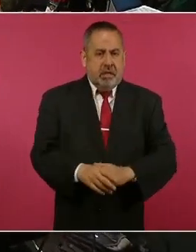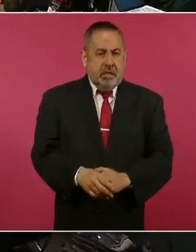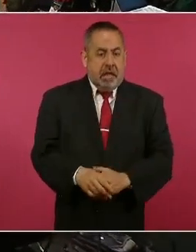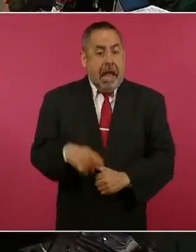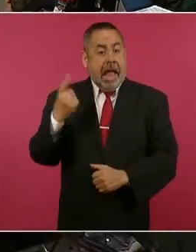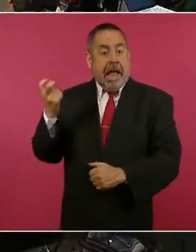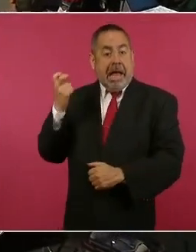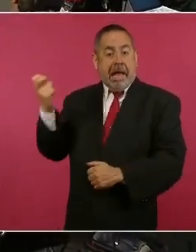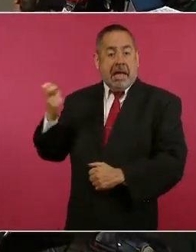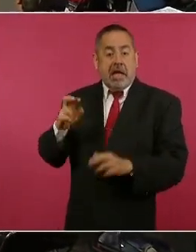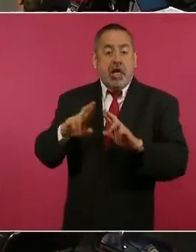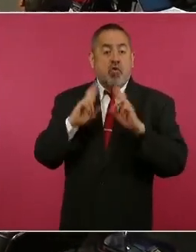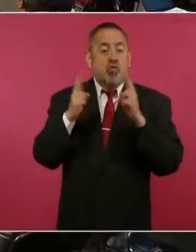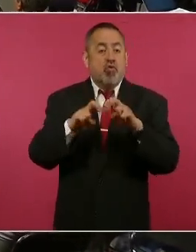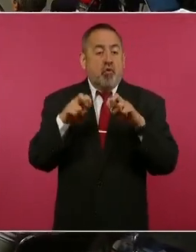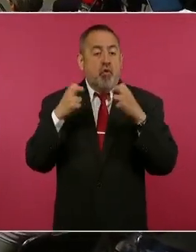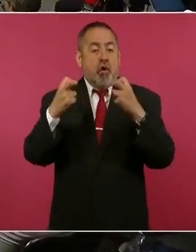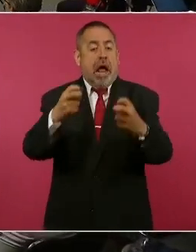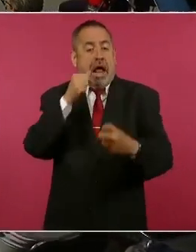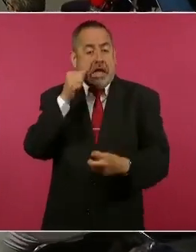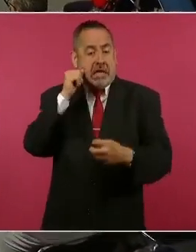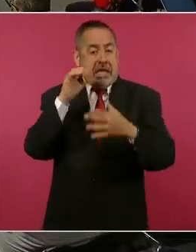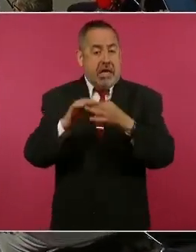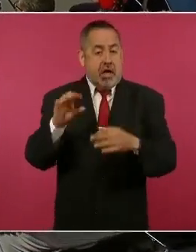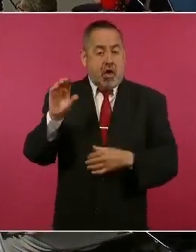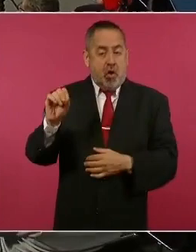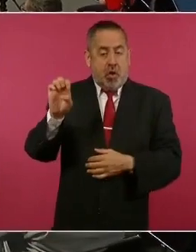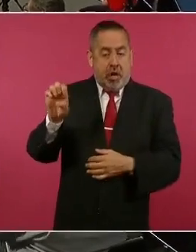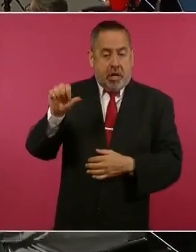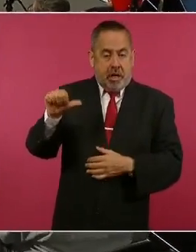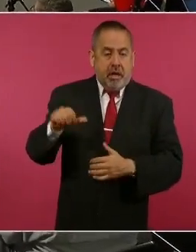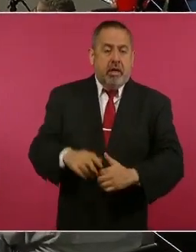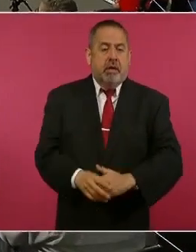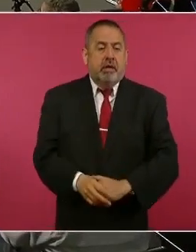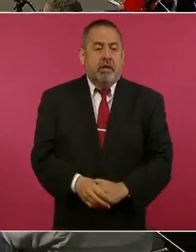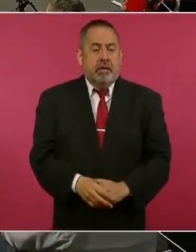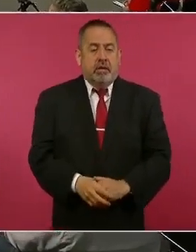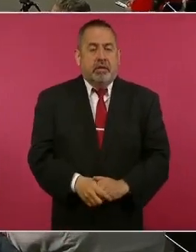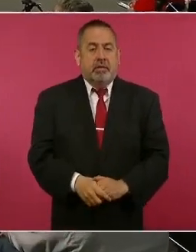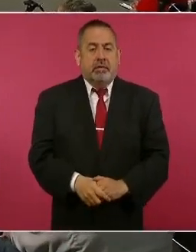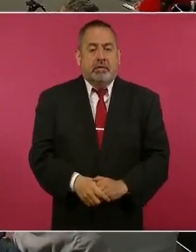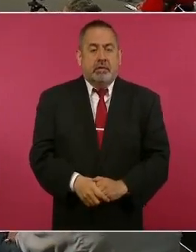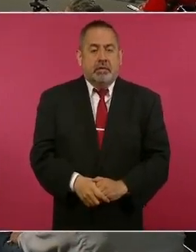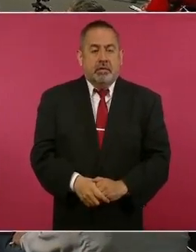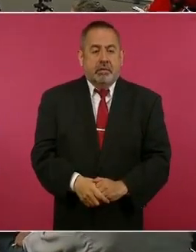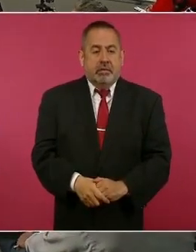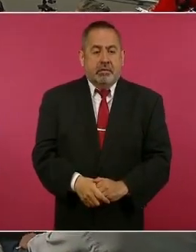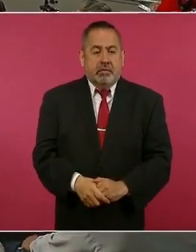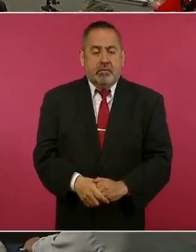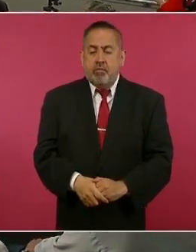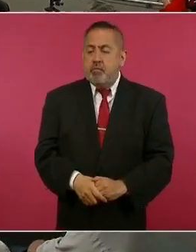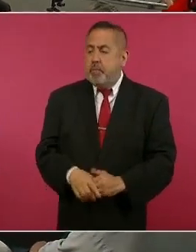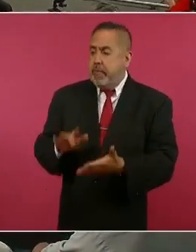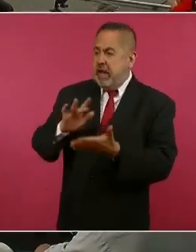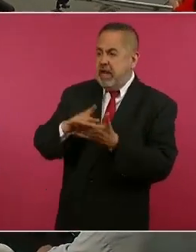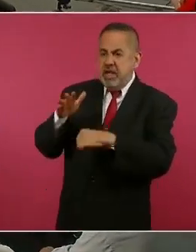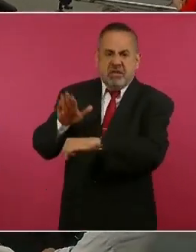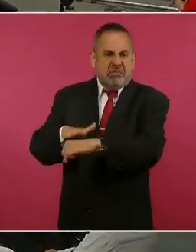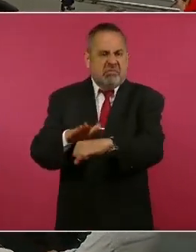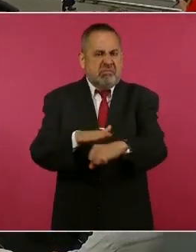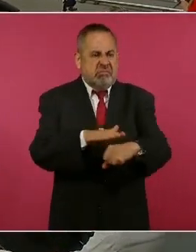Esta es la reunión de ayer. Thank you, Mr. Chair. De la OEA. Gracias, señor presidente, por la convocatoria de esta reunión.